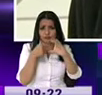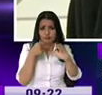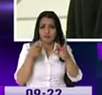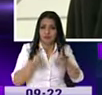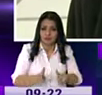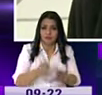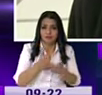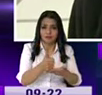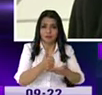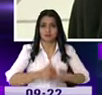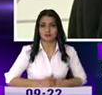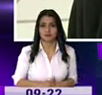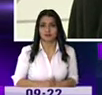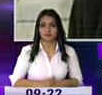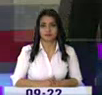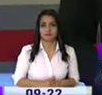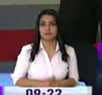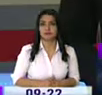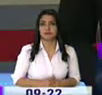también estamos.